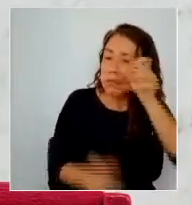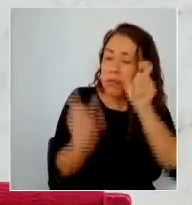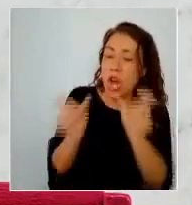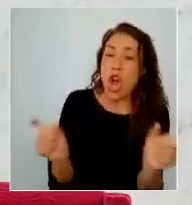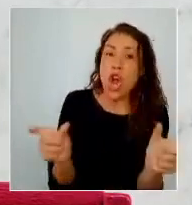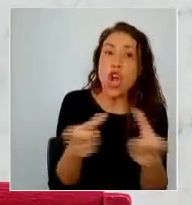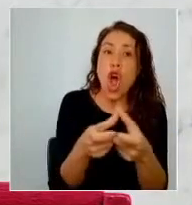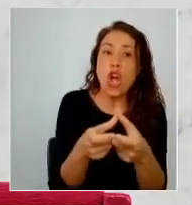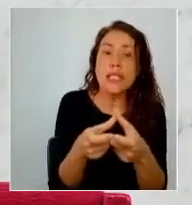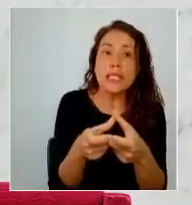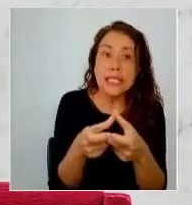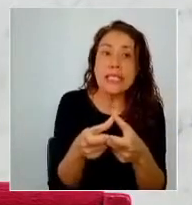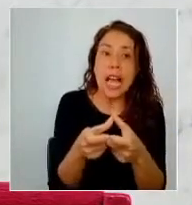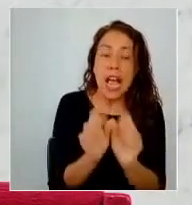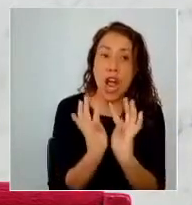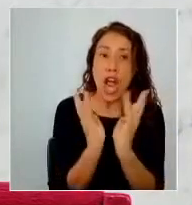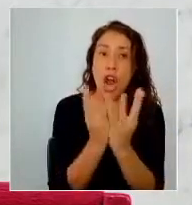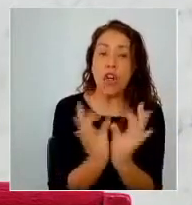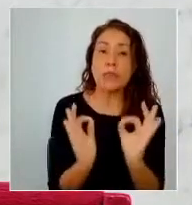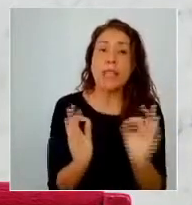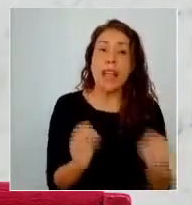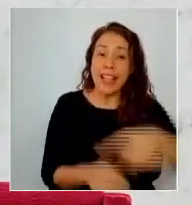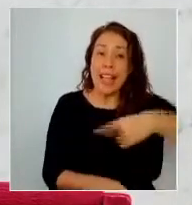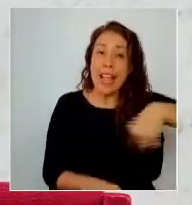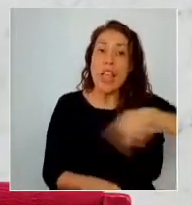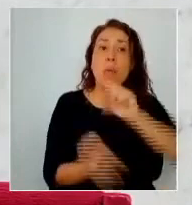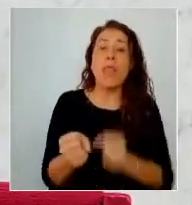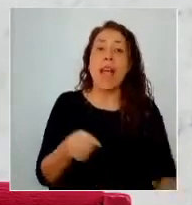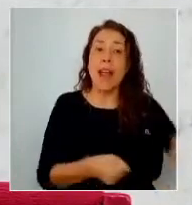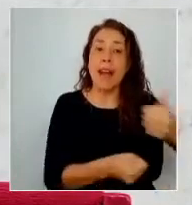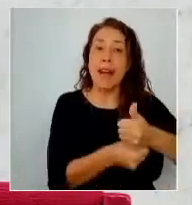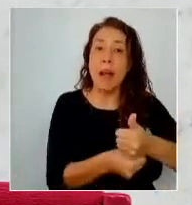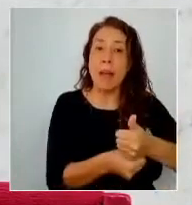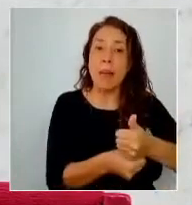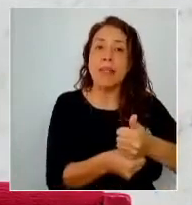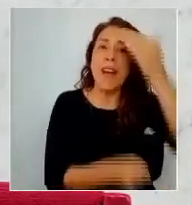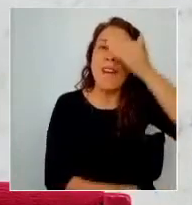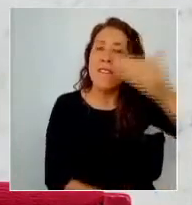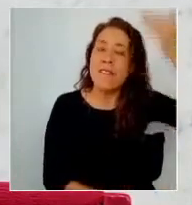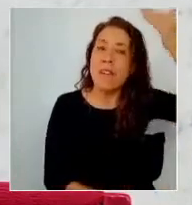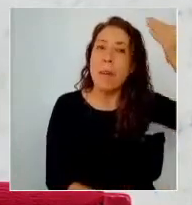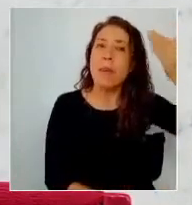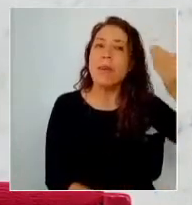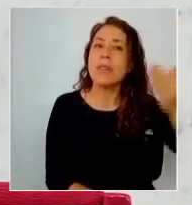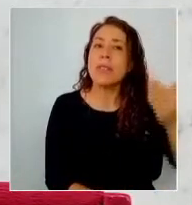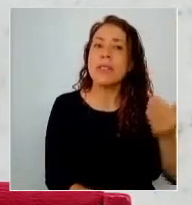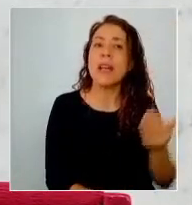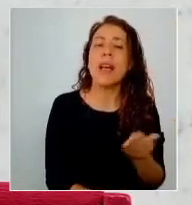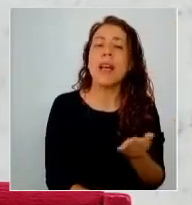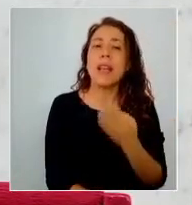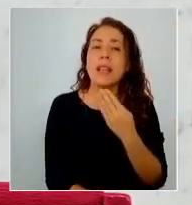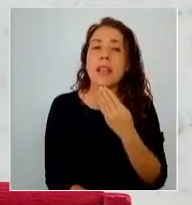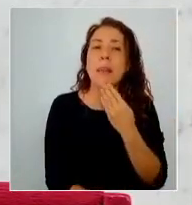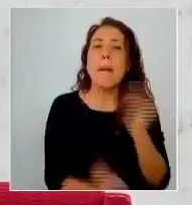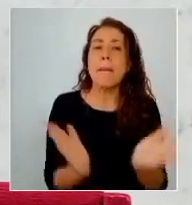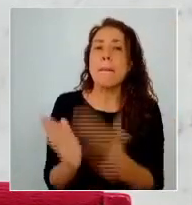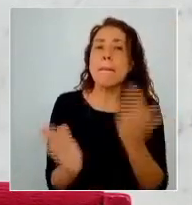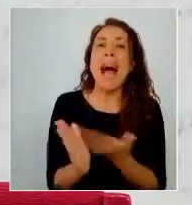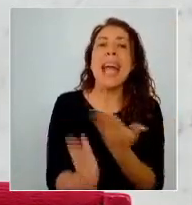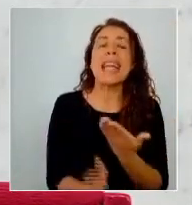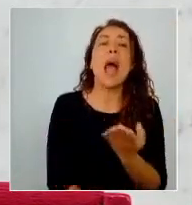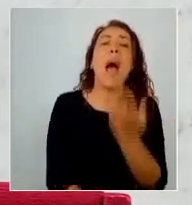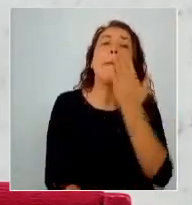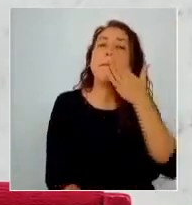en términos que en su conjunto reemplazara la famosa y al final confundidora página en blanco